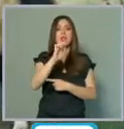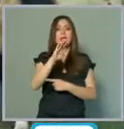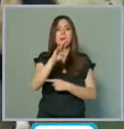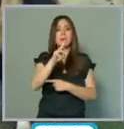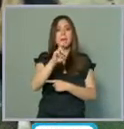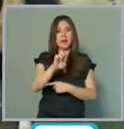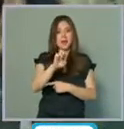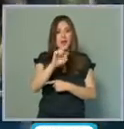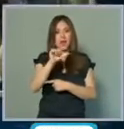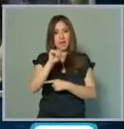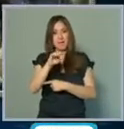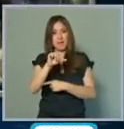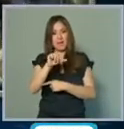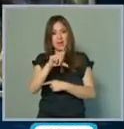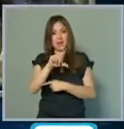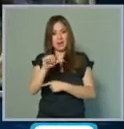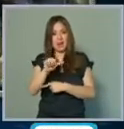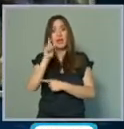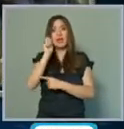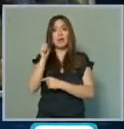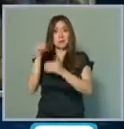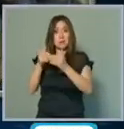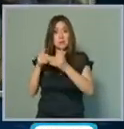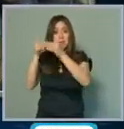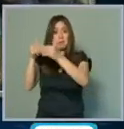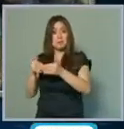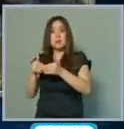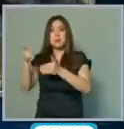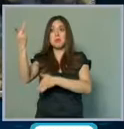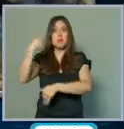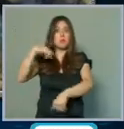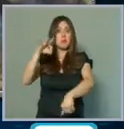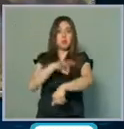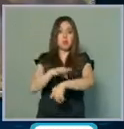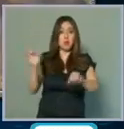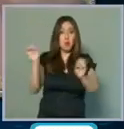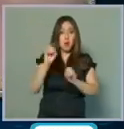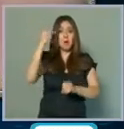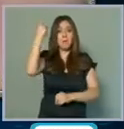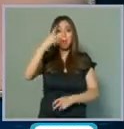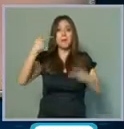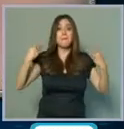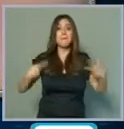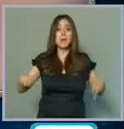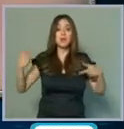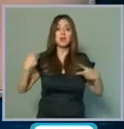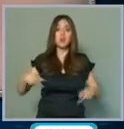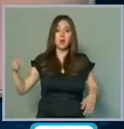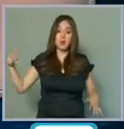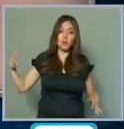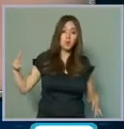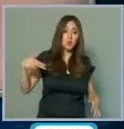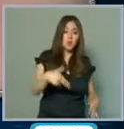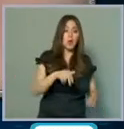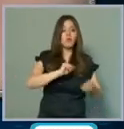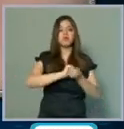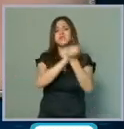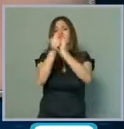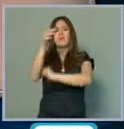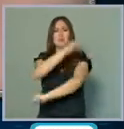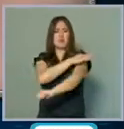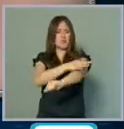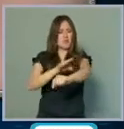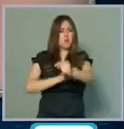barco, el mosquito no llegaba. Pero especialmente los extranjeros, si bajaban a la playa, Los atacaban y había